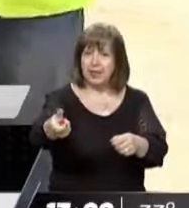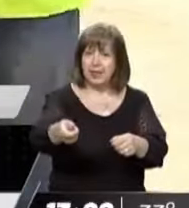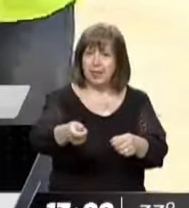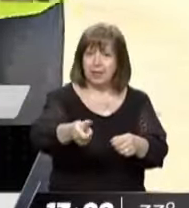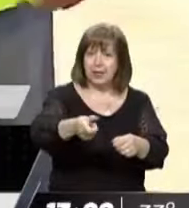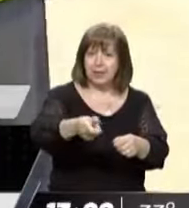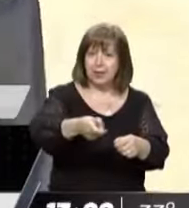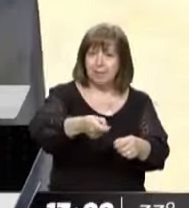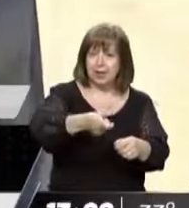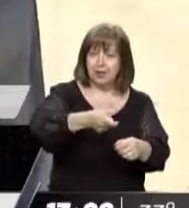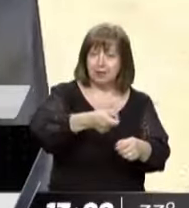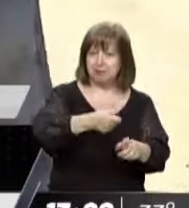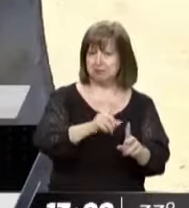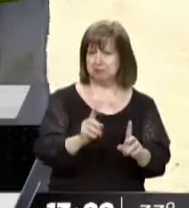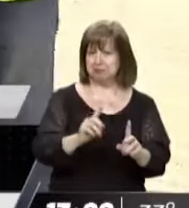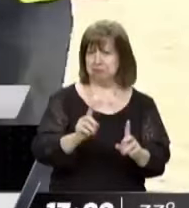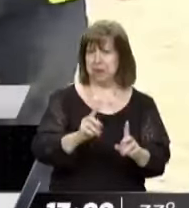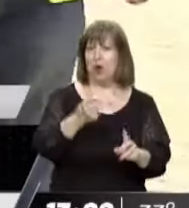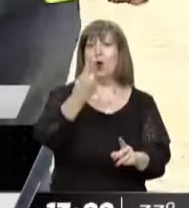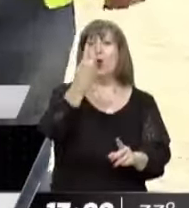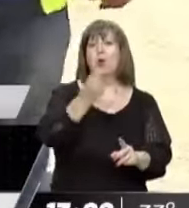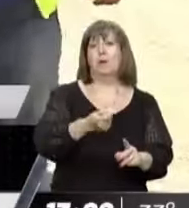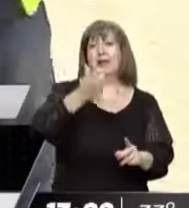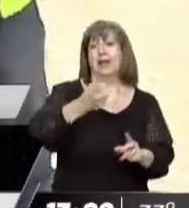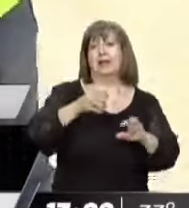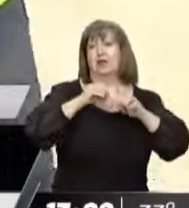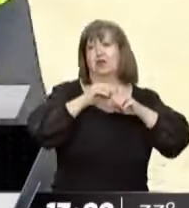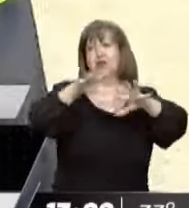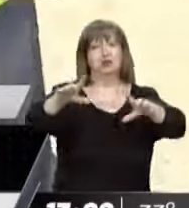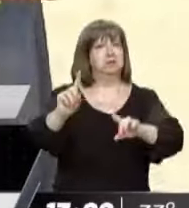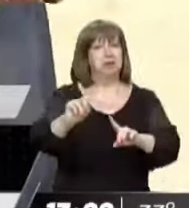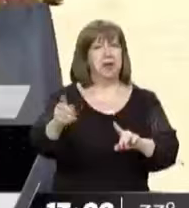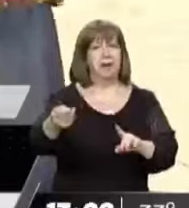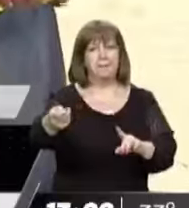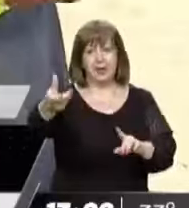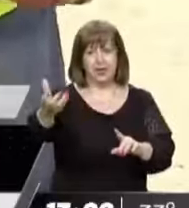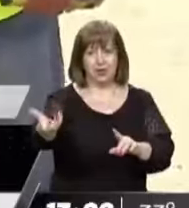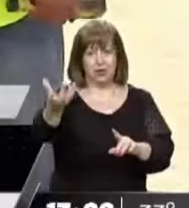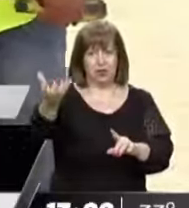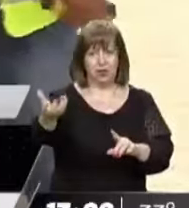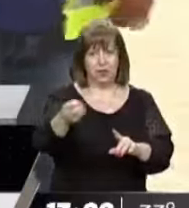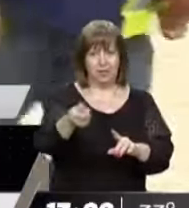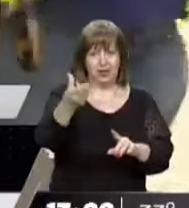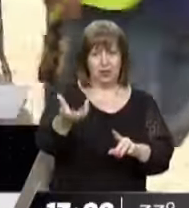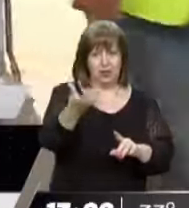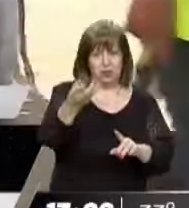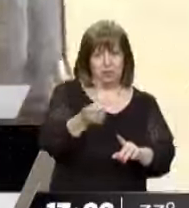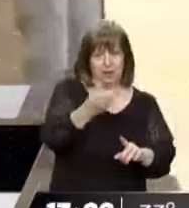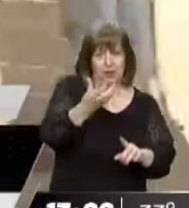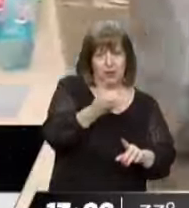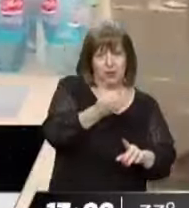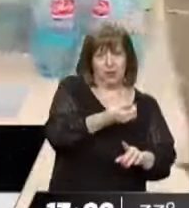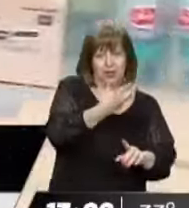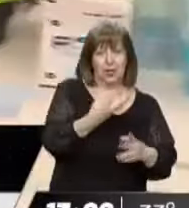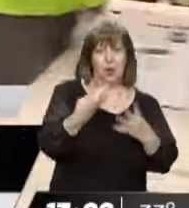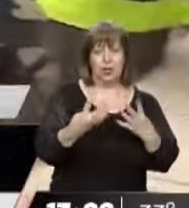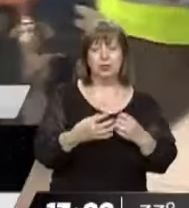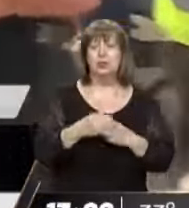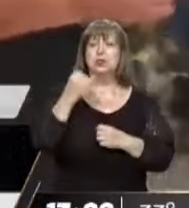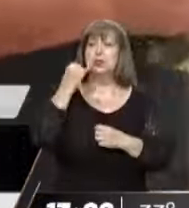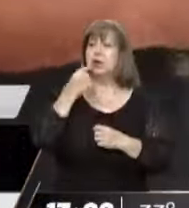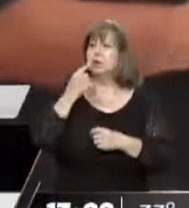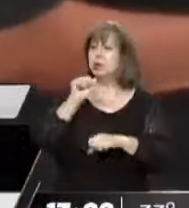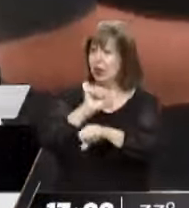Pero por otro lado, que todos los sospechosos han sido liberados. Digo, todavía no tenemos una persona, es decir, ¿esta persona inició el fuego o estas personas? No, hubo detenidos que